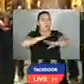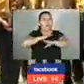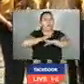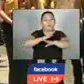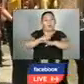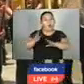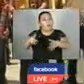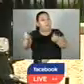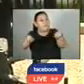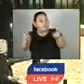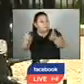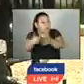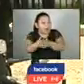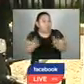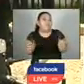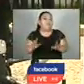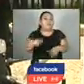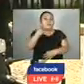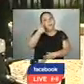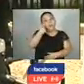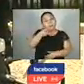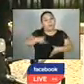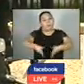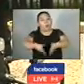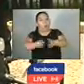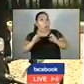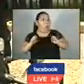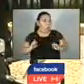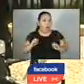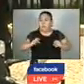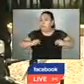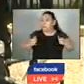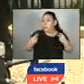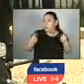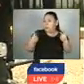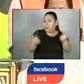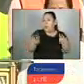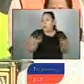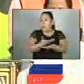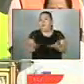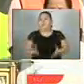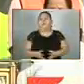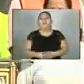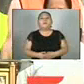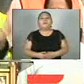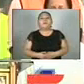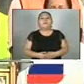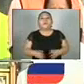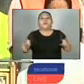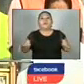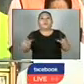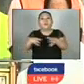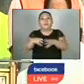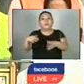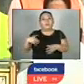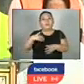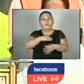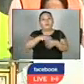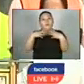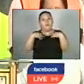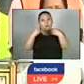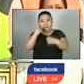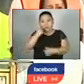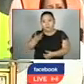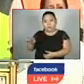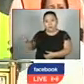siniestros de tránsito a través de controles vehiculares y reacción inmediata para atender emergencias de salud. El sistema de salud en conjunto con todas estas instituciones que ustedes